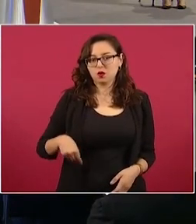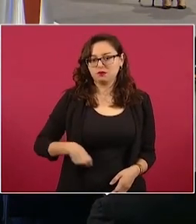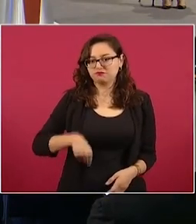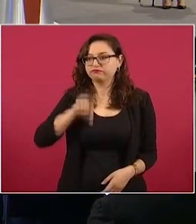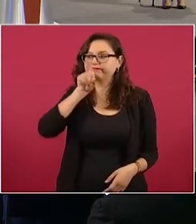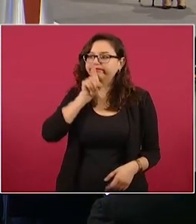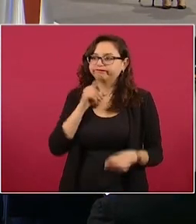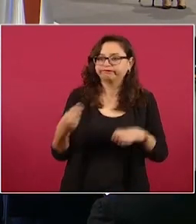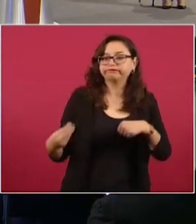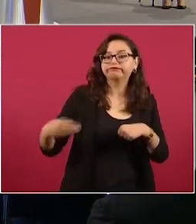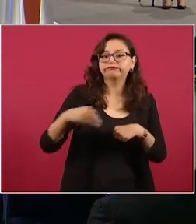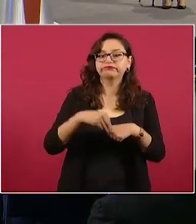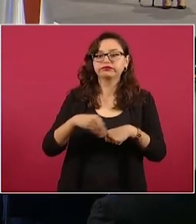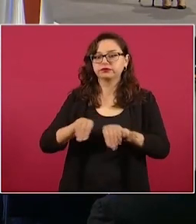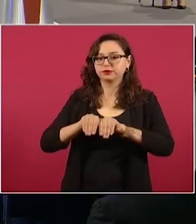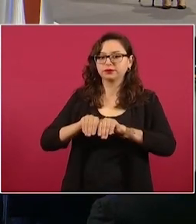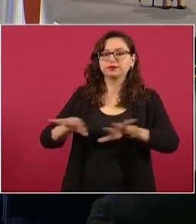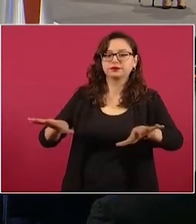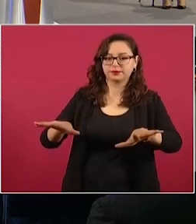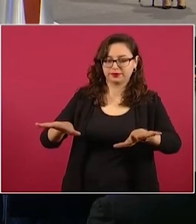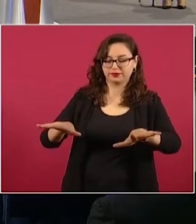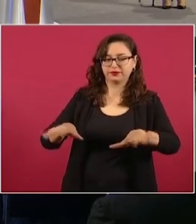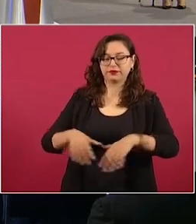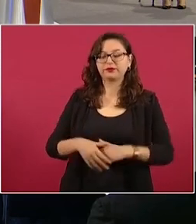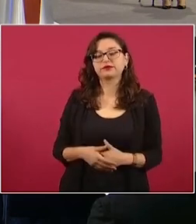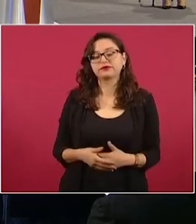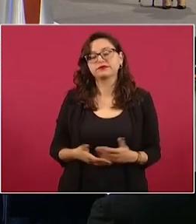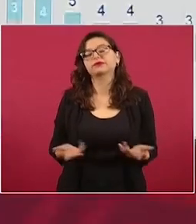el interés de quienes